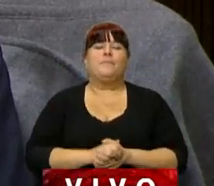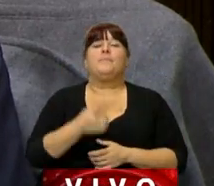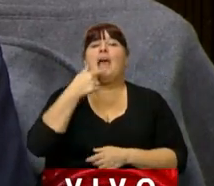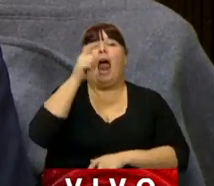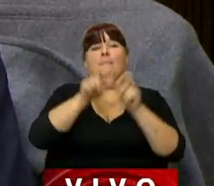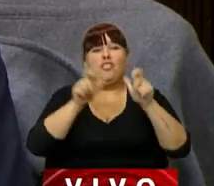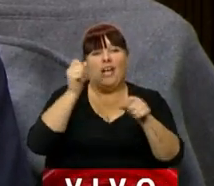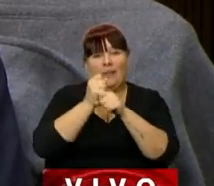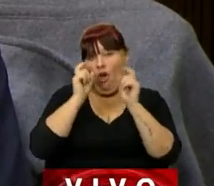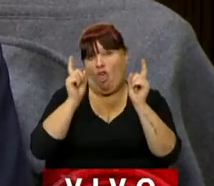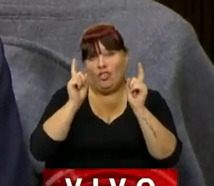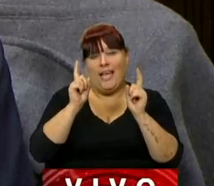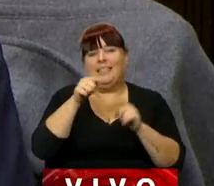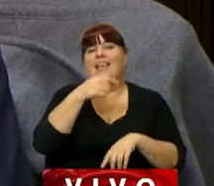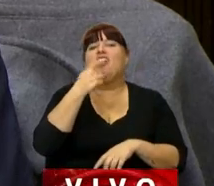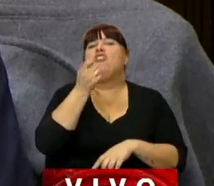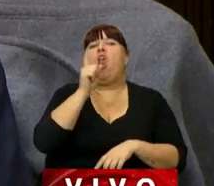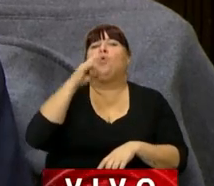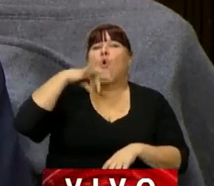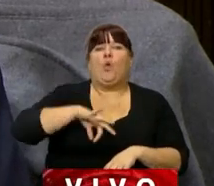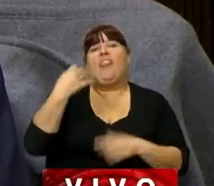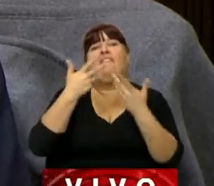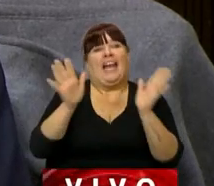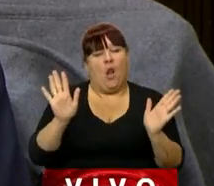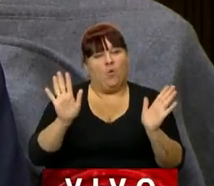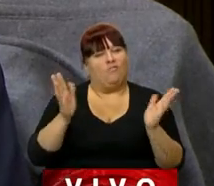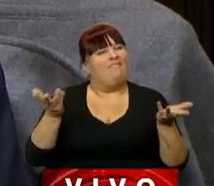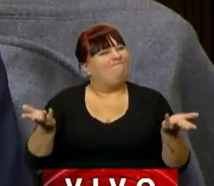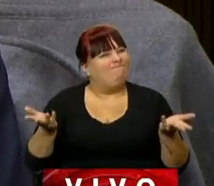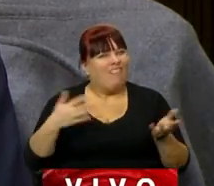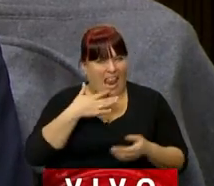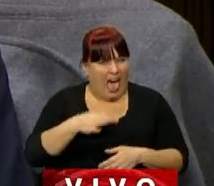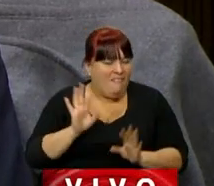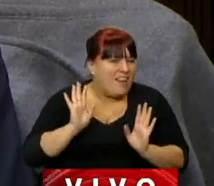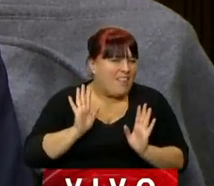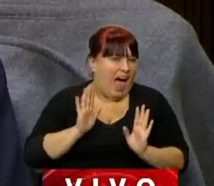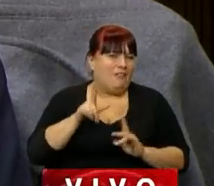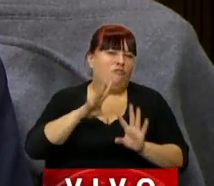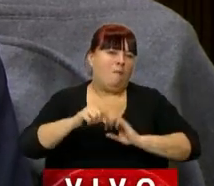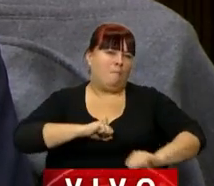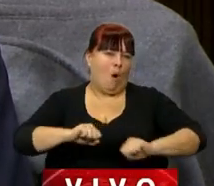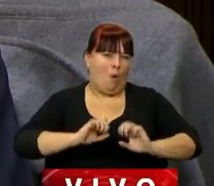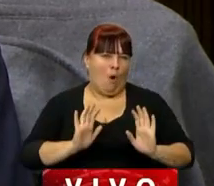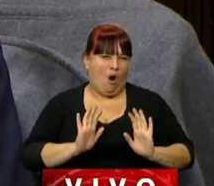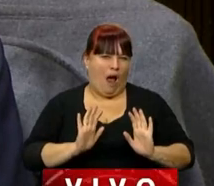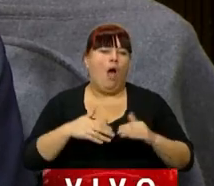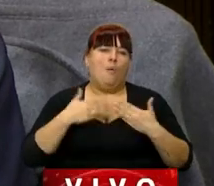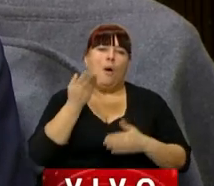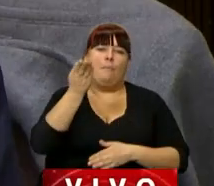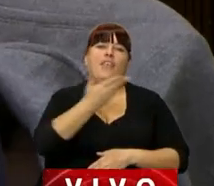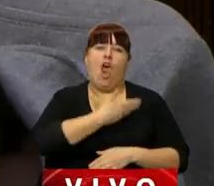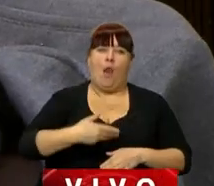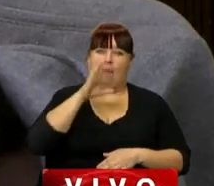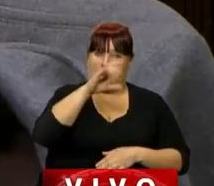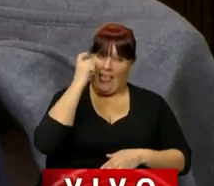al trabajador, al docente que no le gusta lo que cobra, que renuncie, la verdad que al menos es una provocación. Por eso instamos al